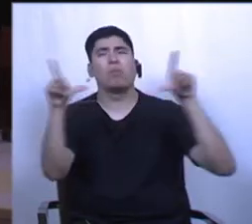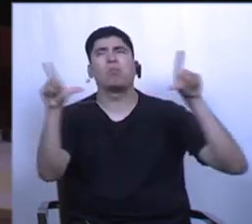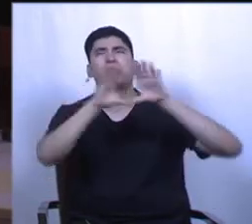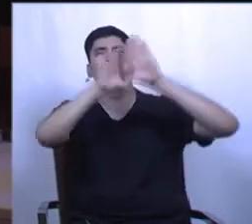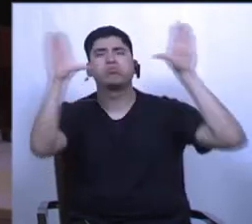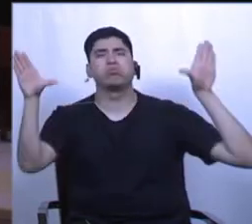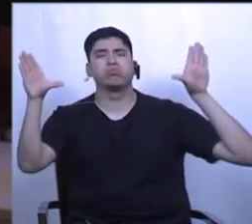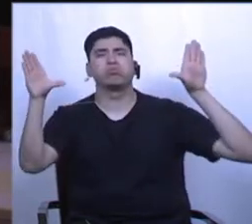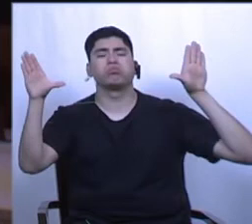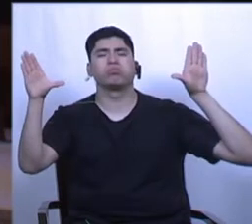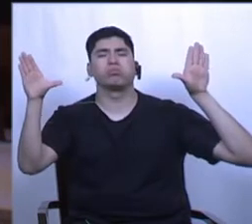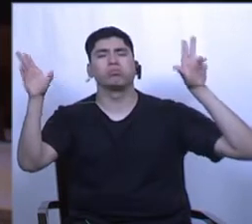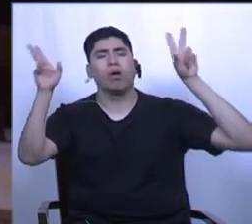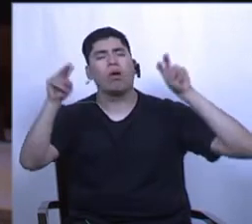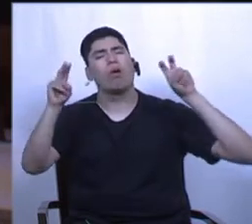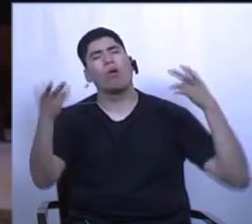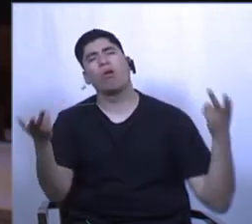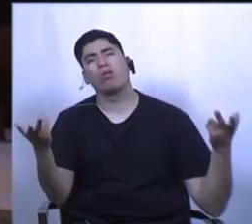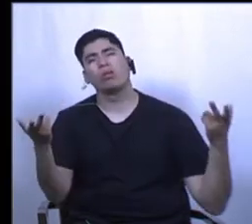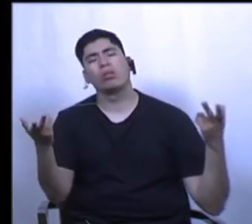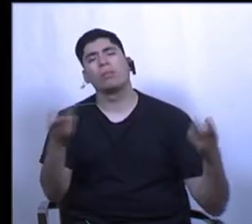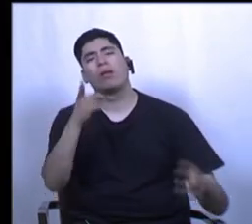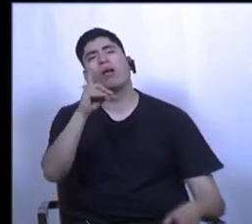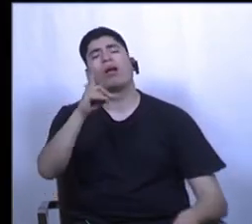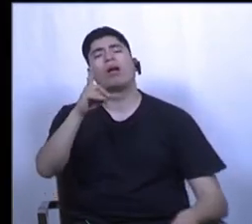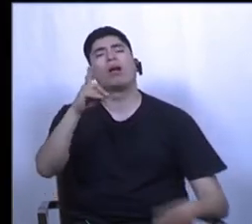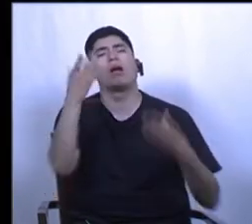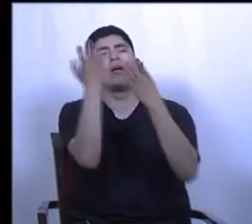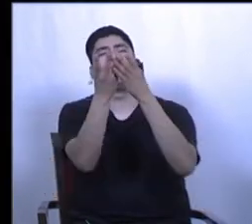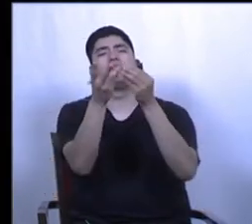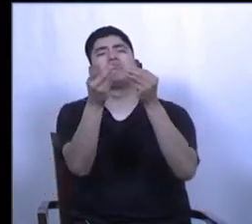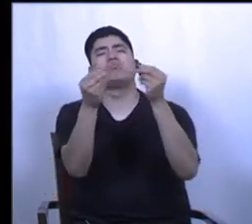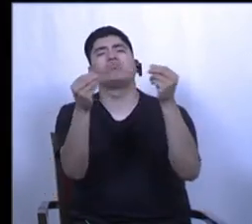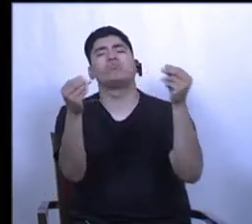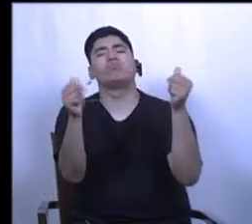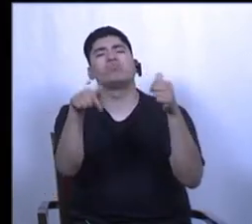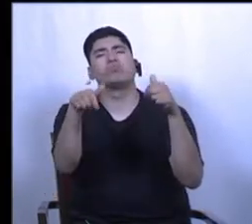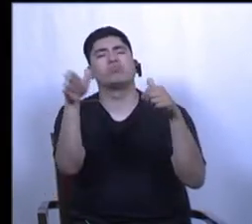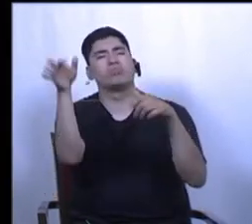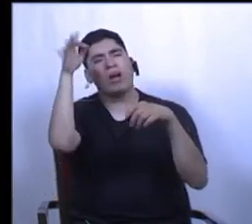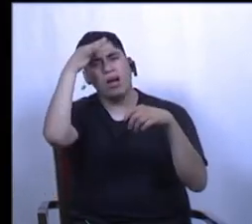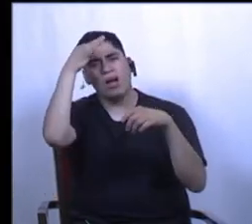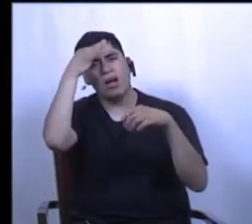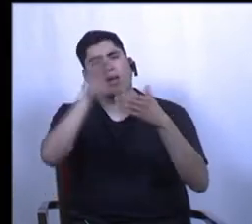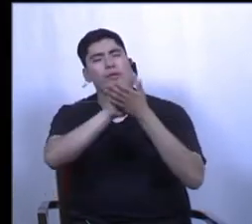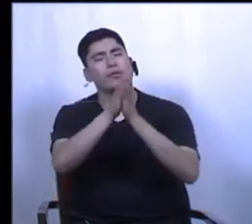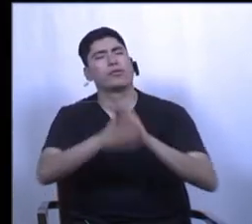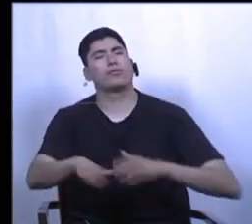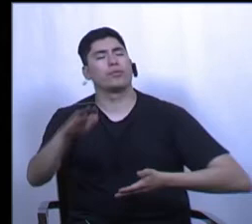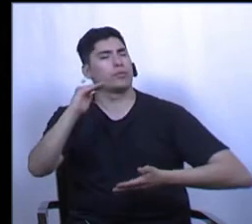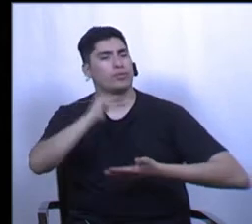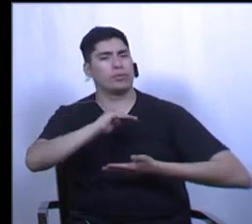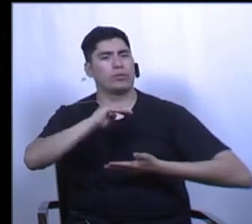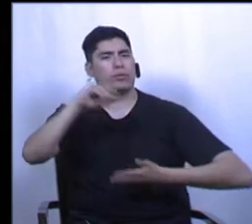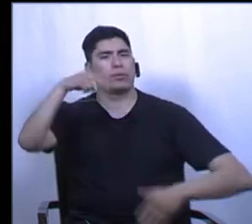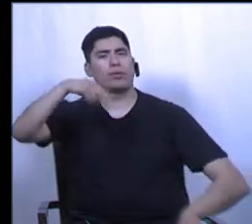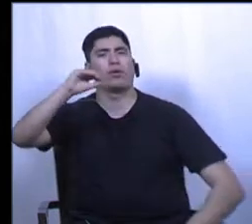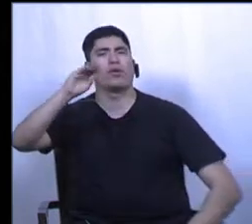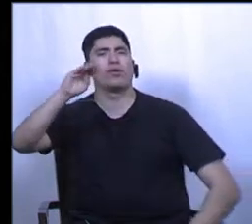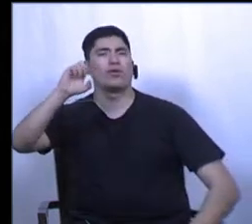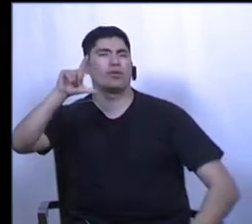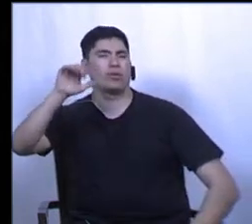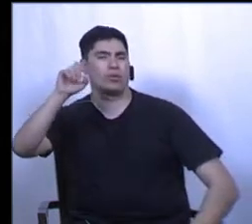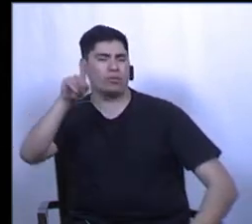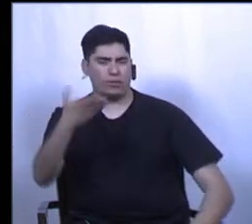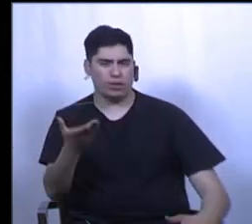Unido, con respecto a cómo se ha diseminado esta enfermedad. Y todos estos premios Nobel han tratado de enfocarse